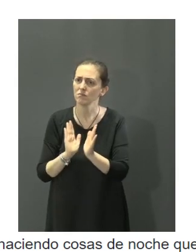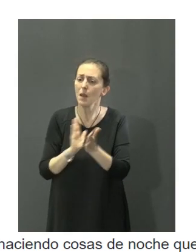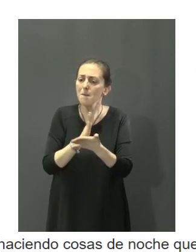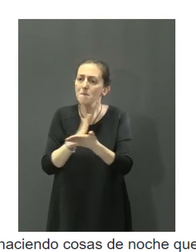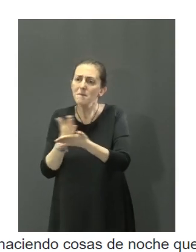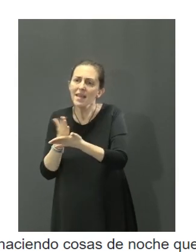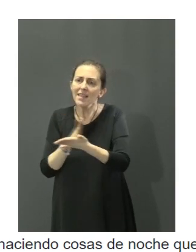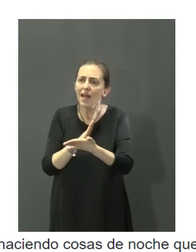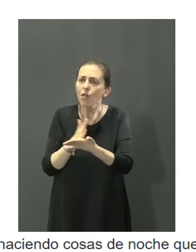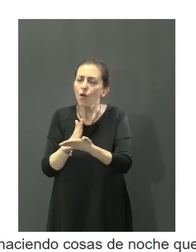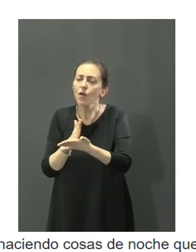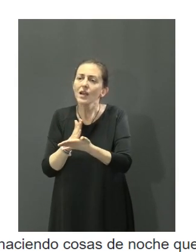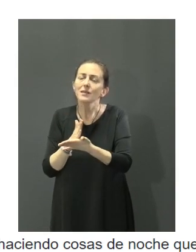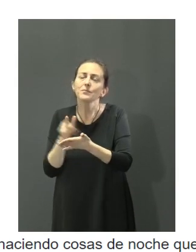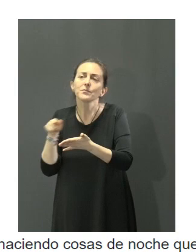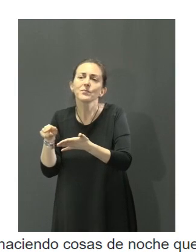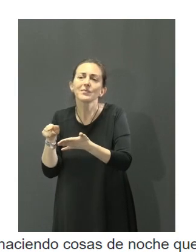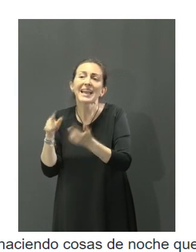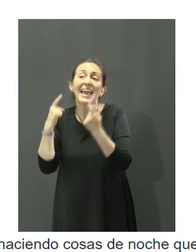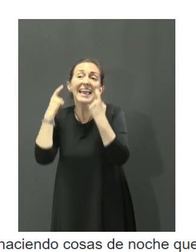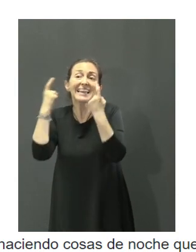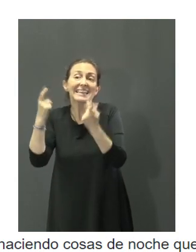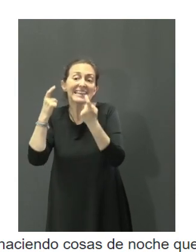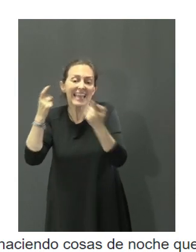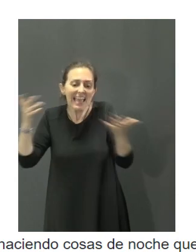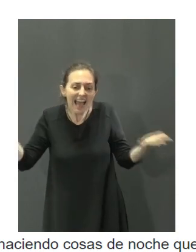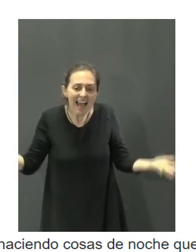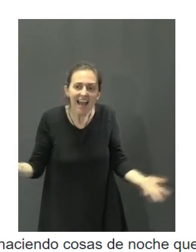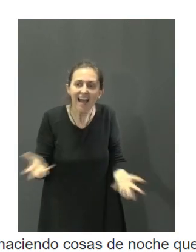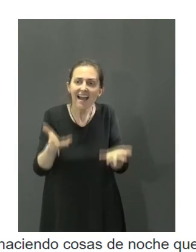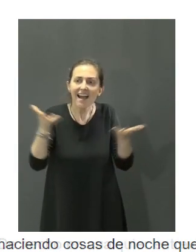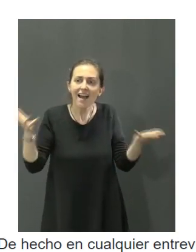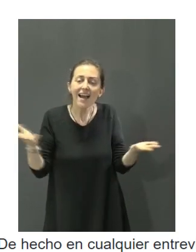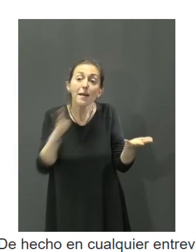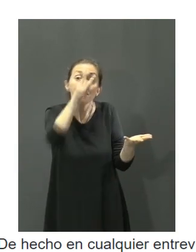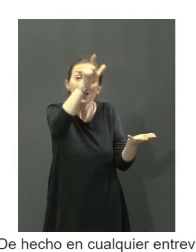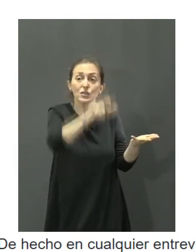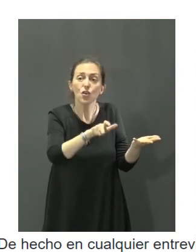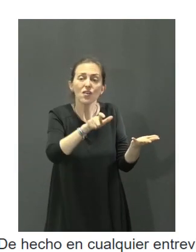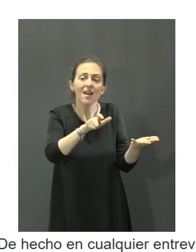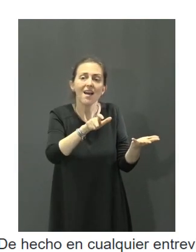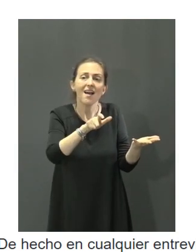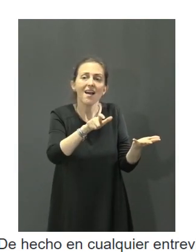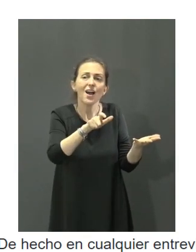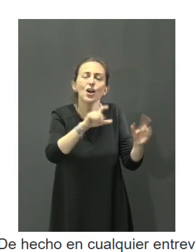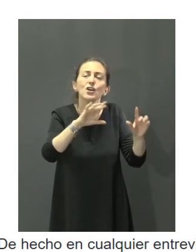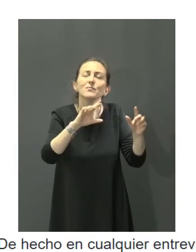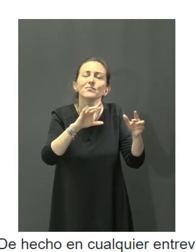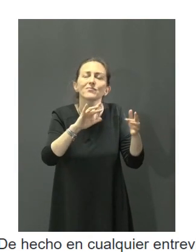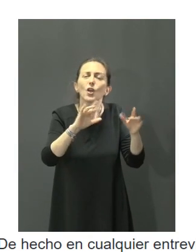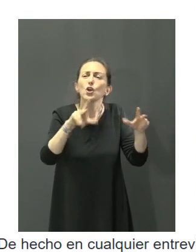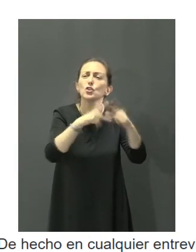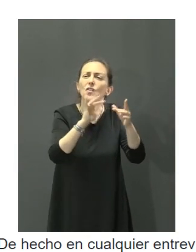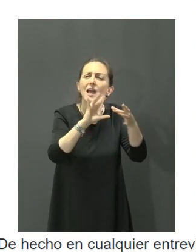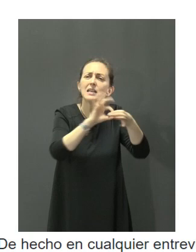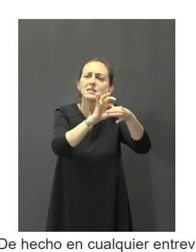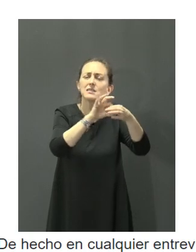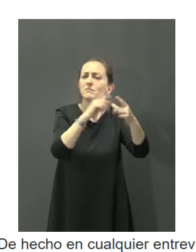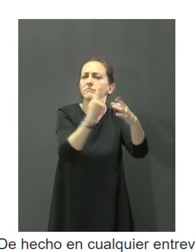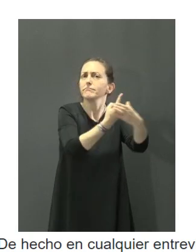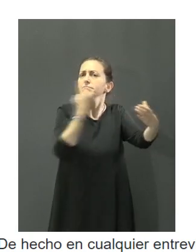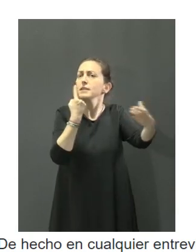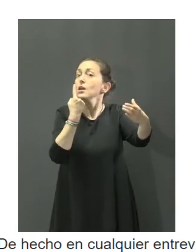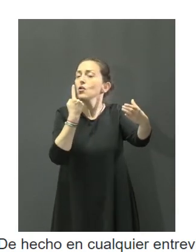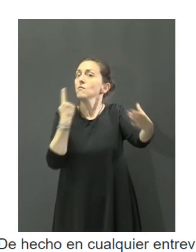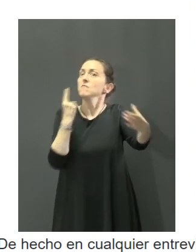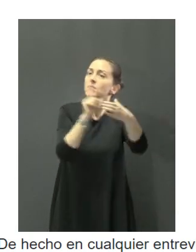forma intente impulsar o evitar que la persona empiece a perder sus lazos sociales. Y, oye, le anime a,